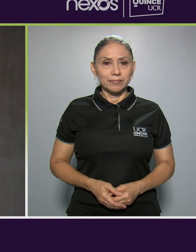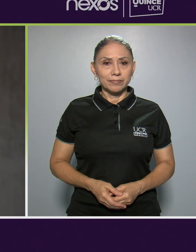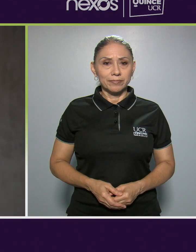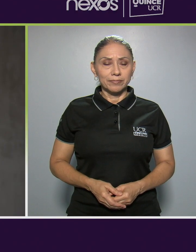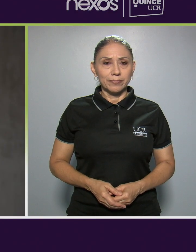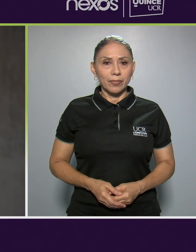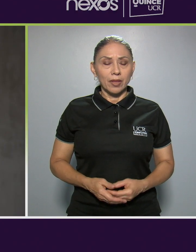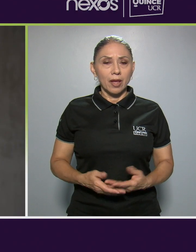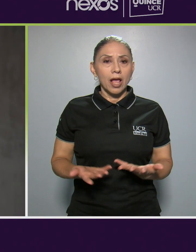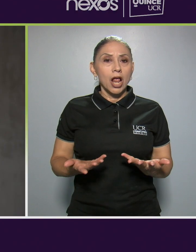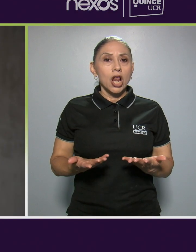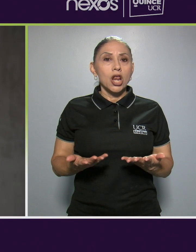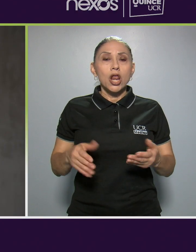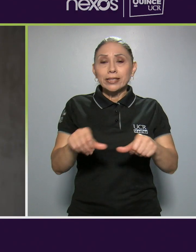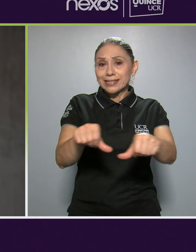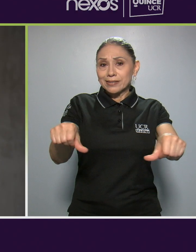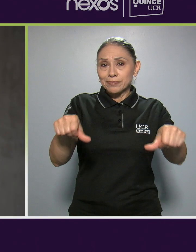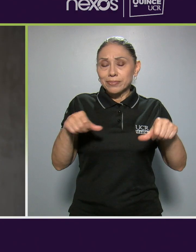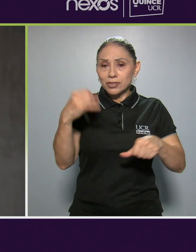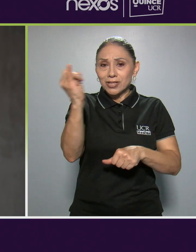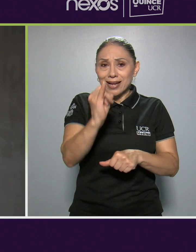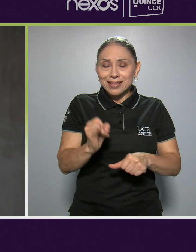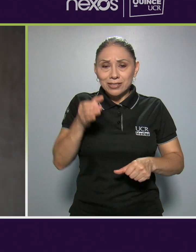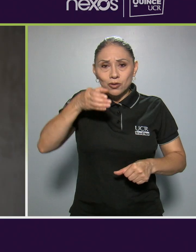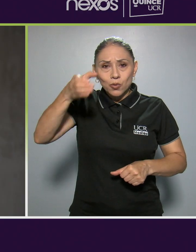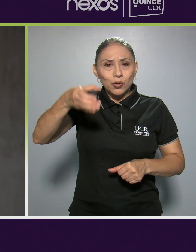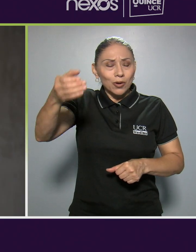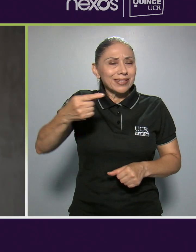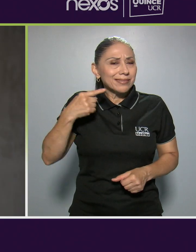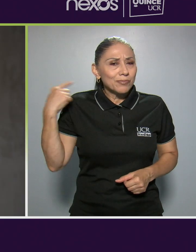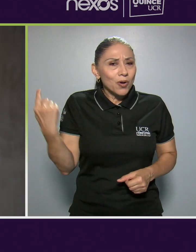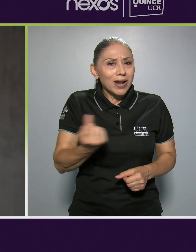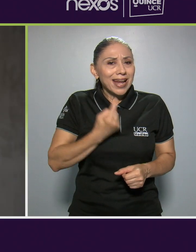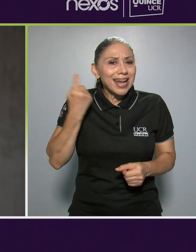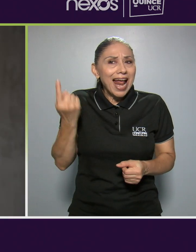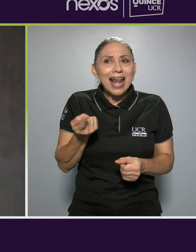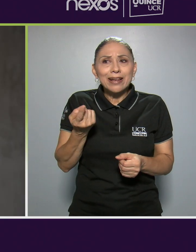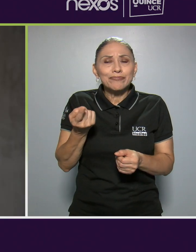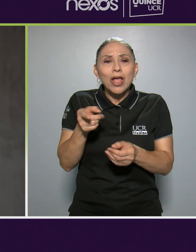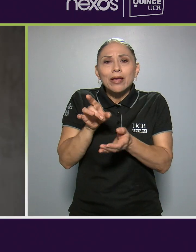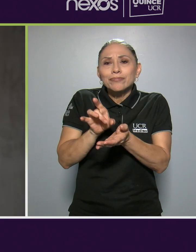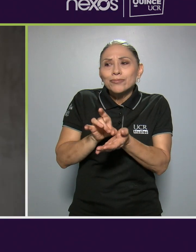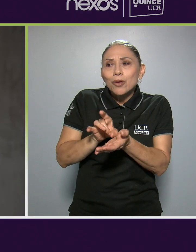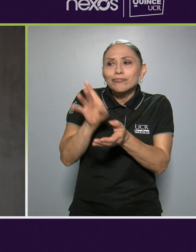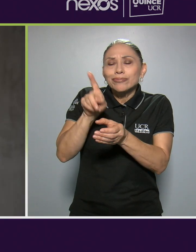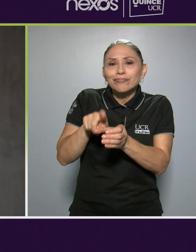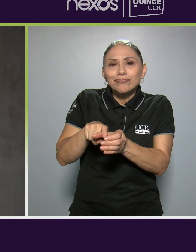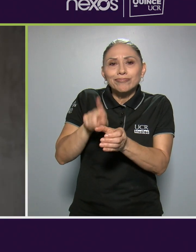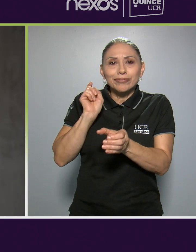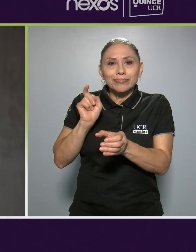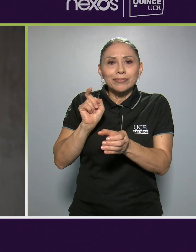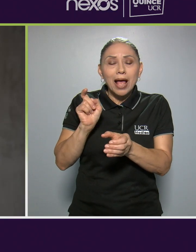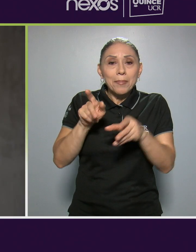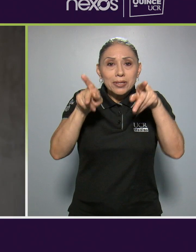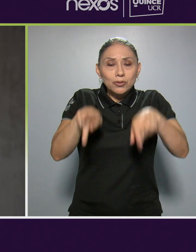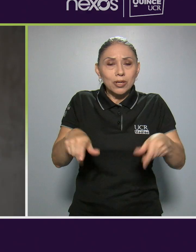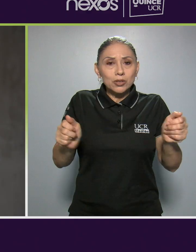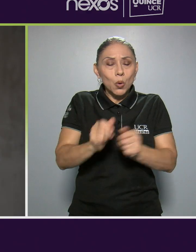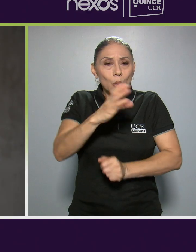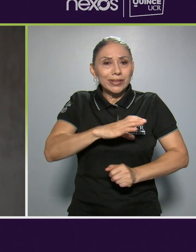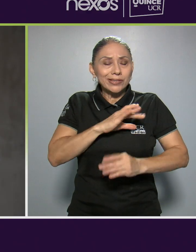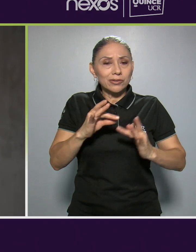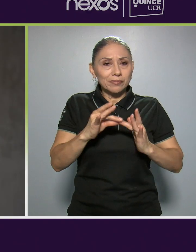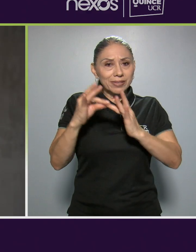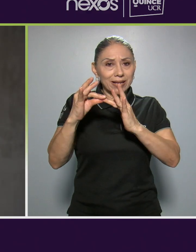Los espacios artísticos y culturales por lo general están excluyendo a personas que tienen alguna condición especial. Entonces, si